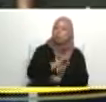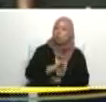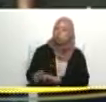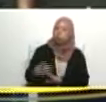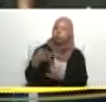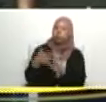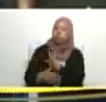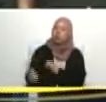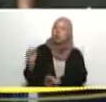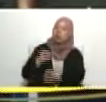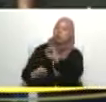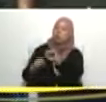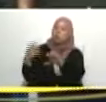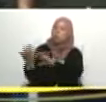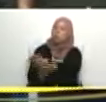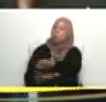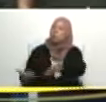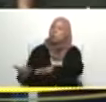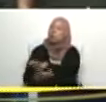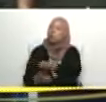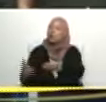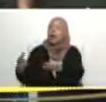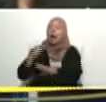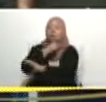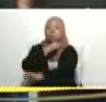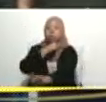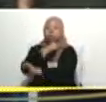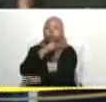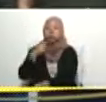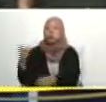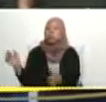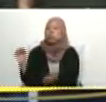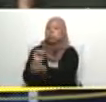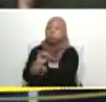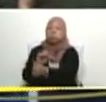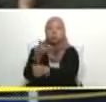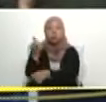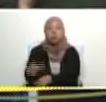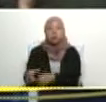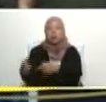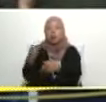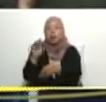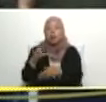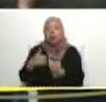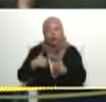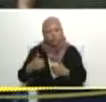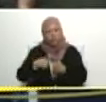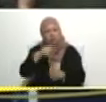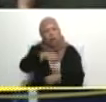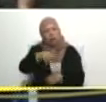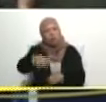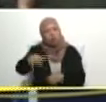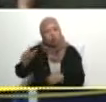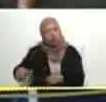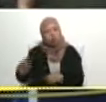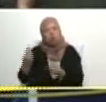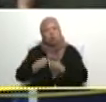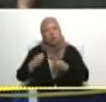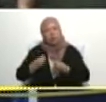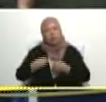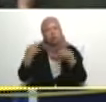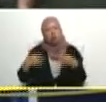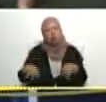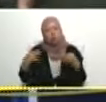combate a cualquier tipo de organización delictiva que afecte la seguridad de los ciudadanos, la lucha